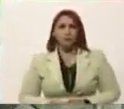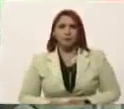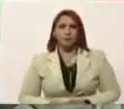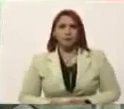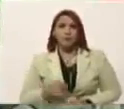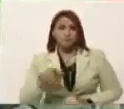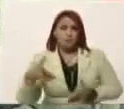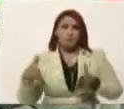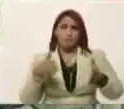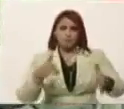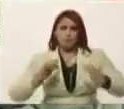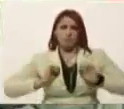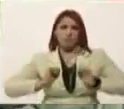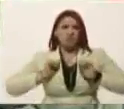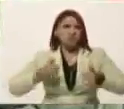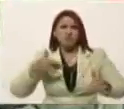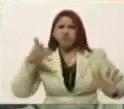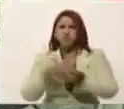Ese camino iniciado